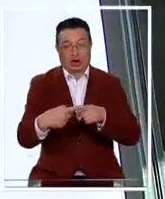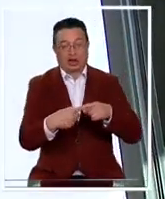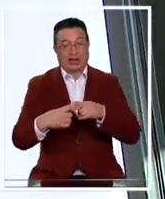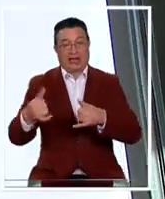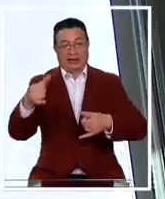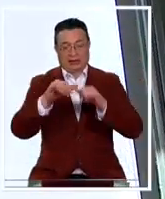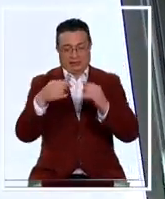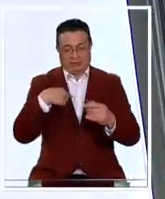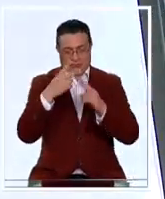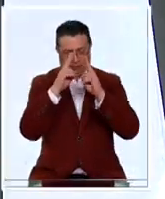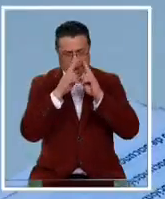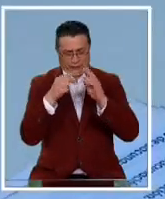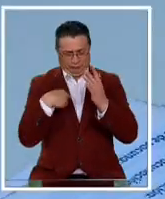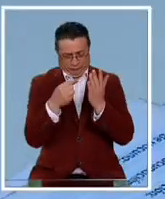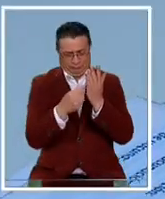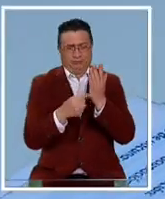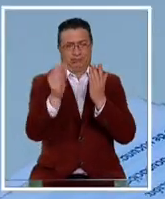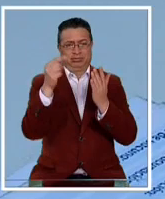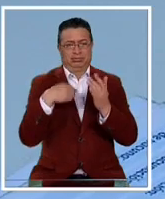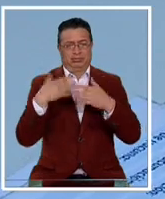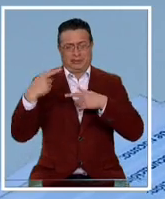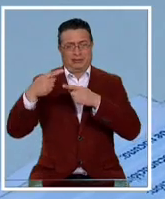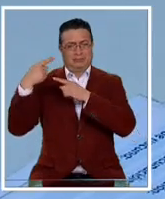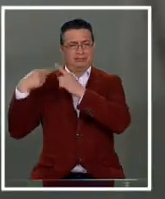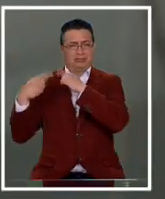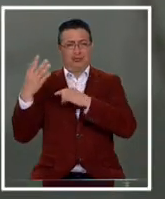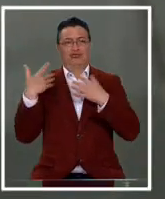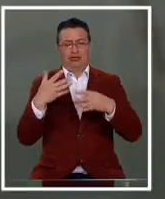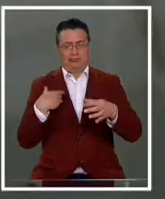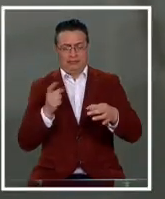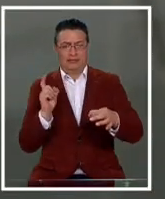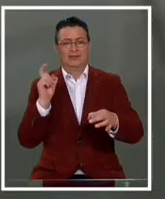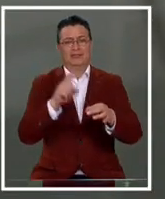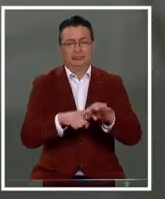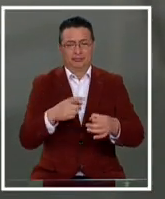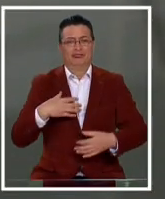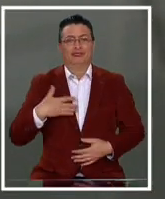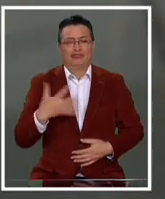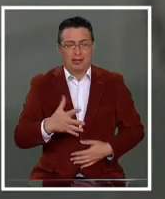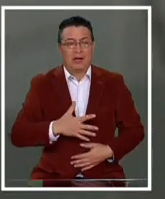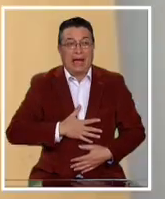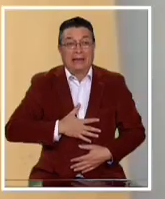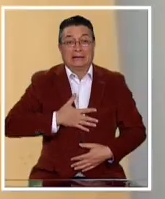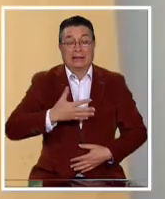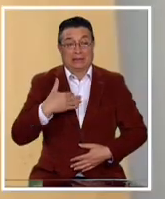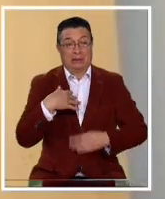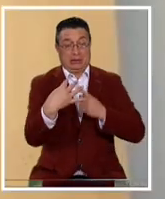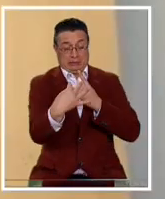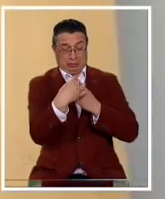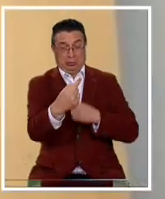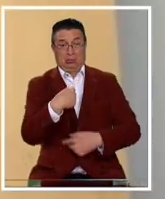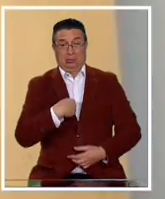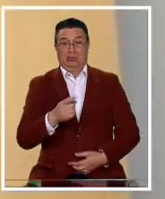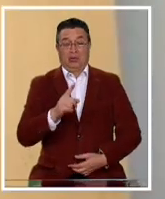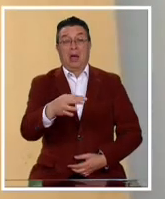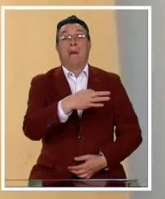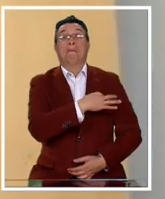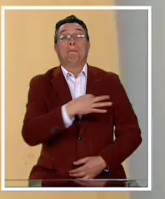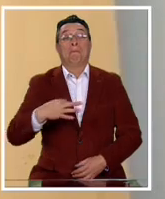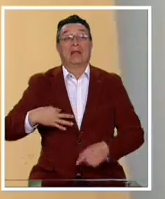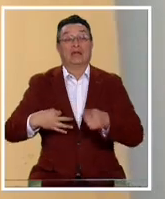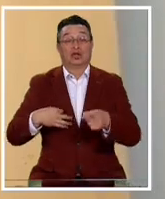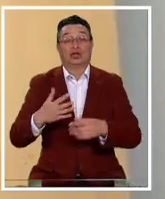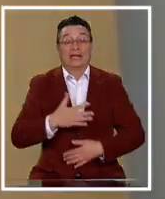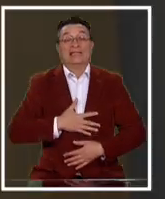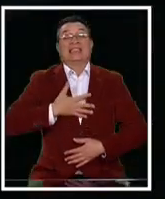científica reconocida, que tiene una historia, que tiene una trayectoria. Estamos inscritos, no sentimos, digamos, que la crítica nos haya llegado. Yo creo que el ministro de alguna manera siente